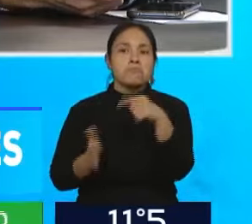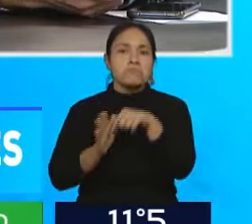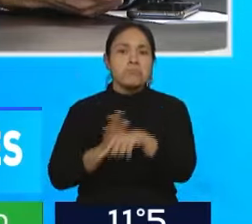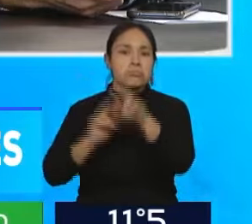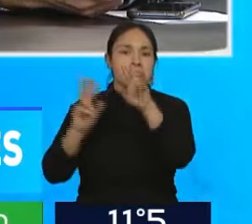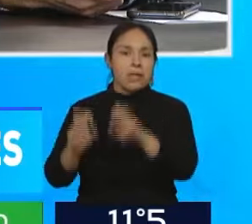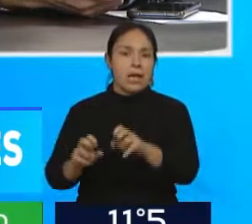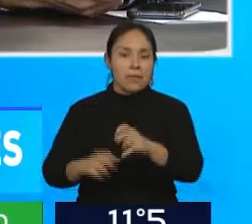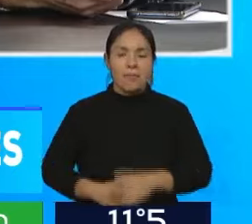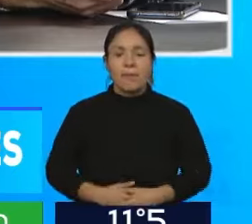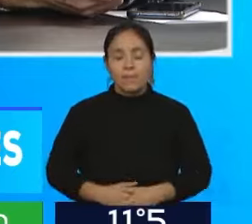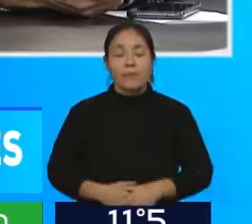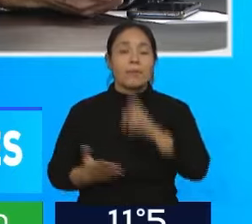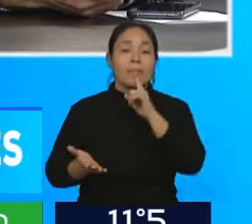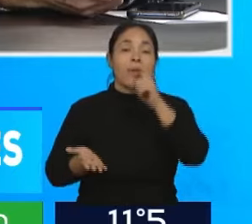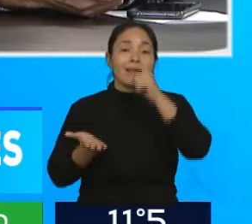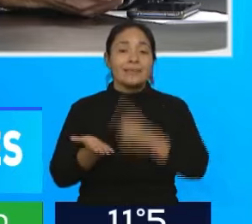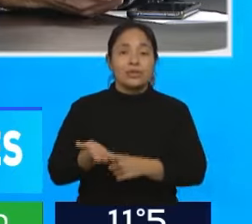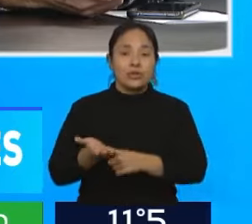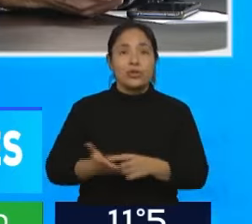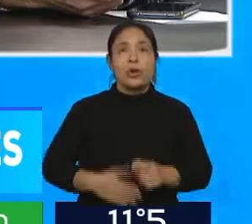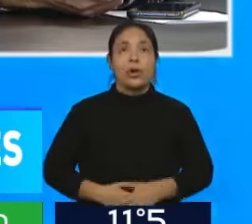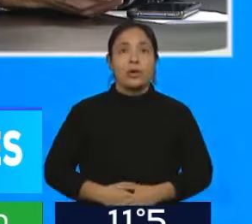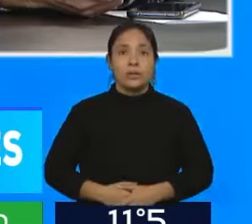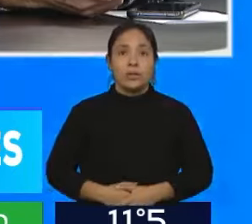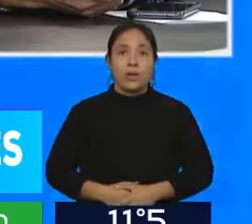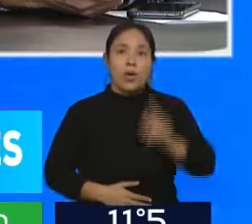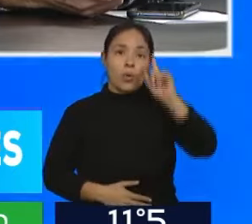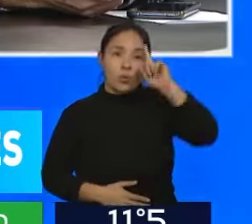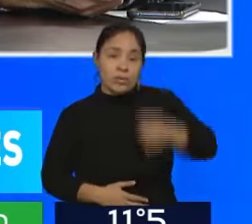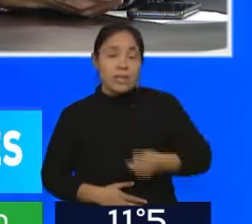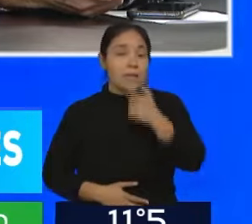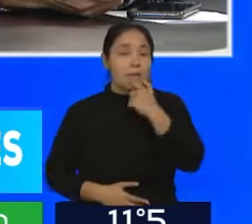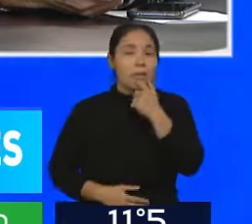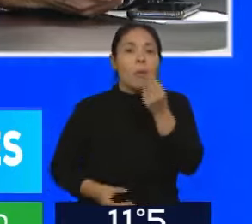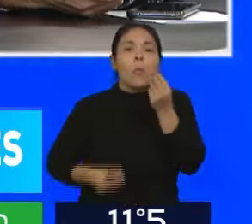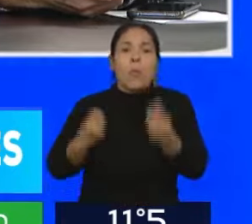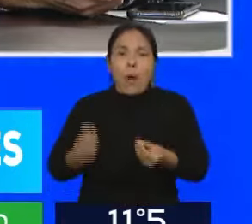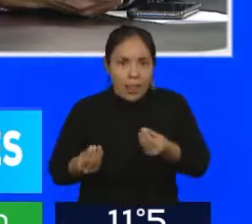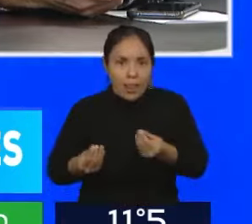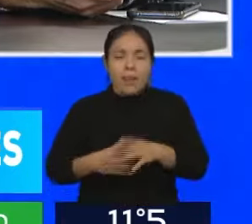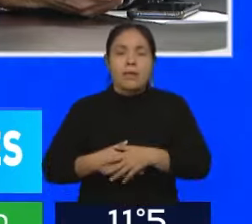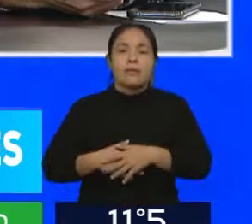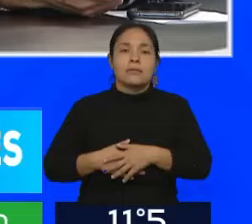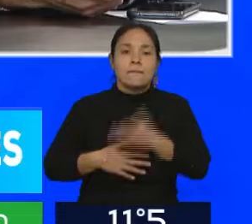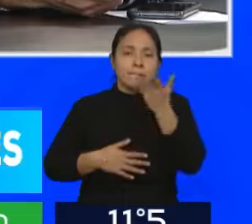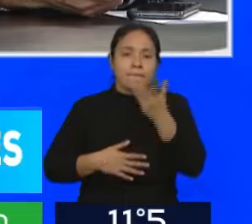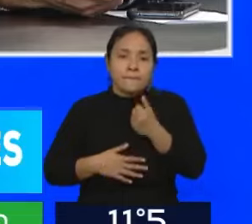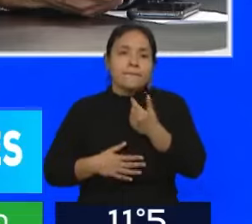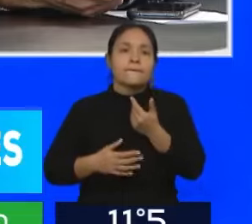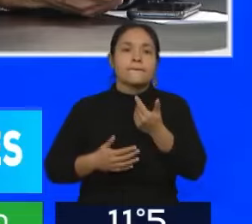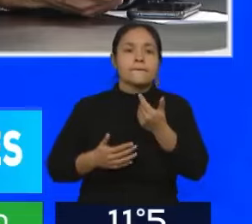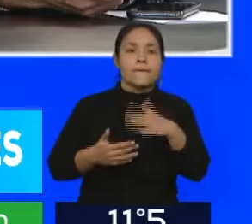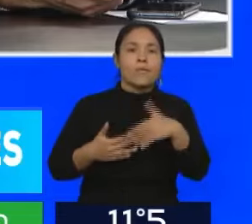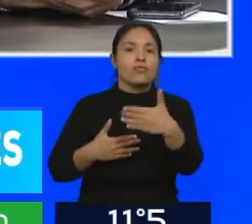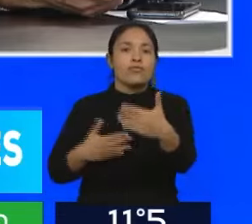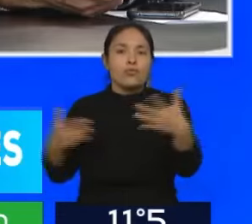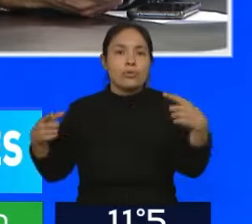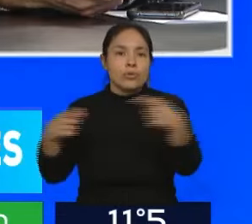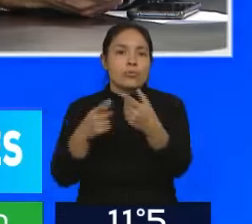estas definiciones que hablan de qué justicia tenemos los mendocinos, qué nos gustaría tener, pero en la propia evaluación de